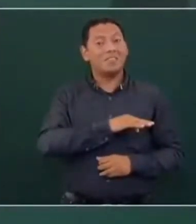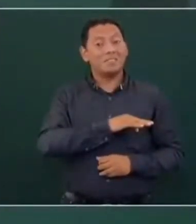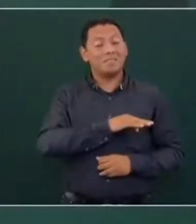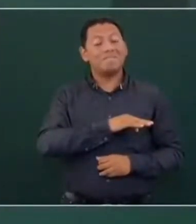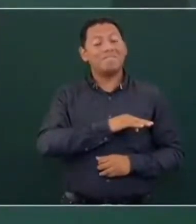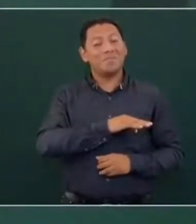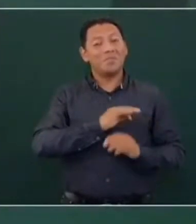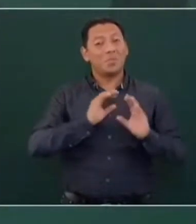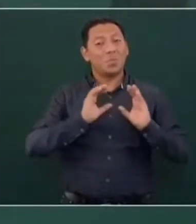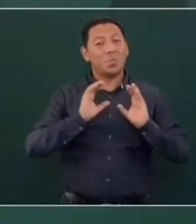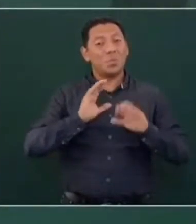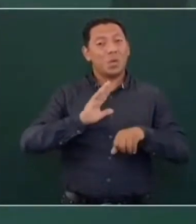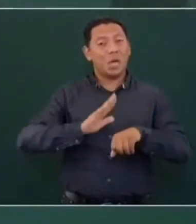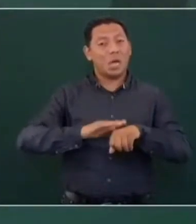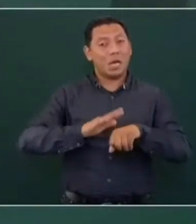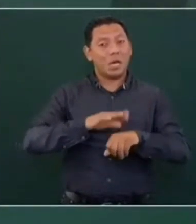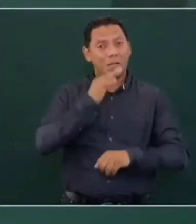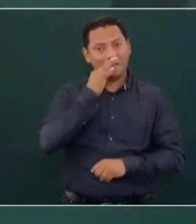falacia.